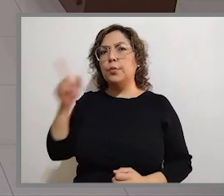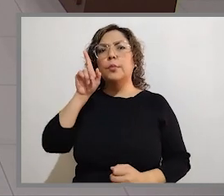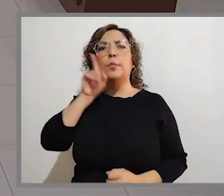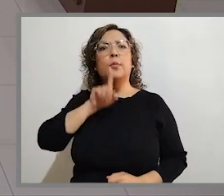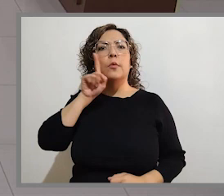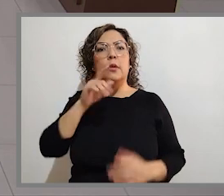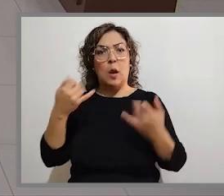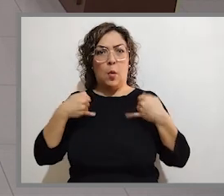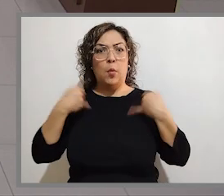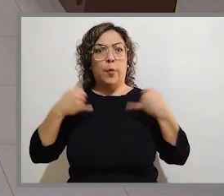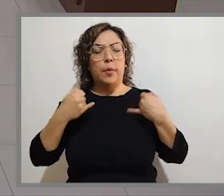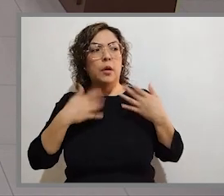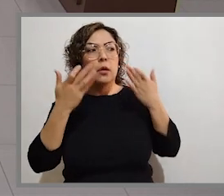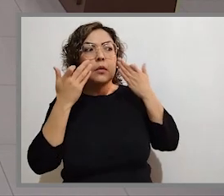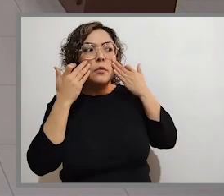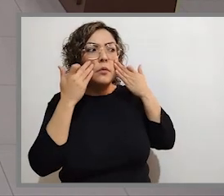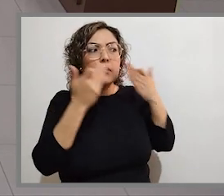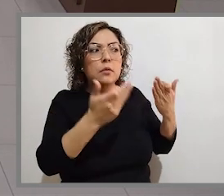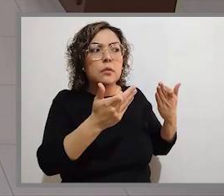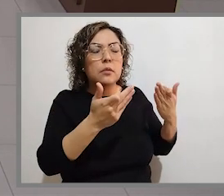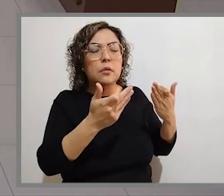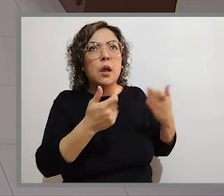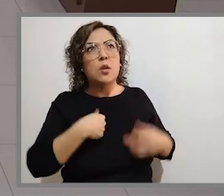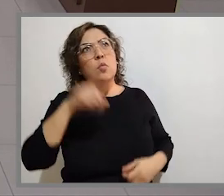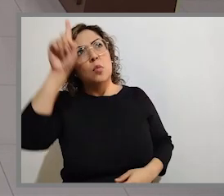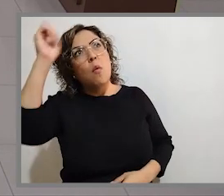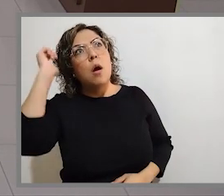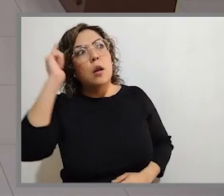pensándosela si le entran o no le entran a la política?